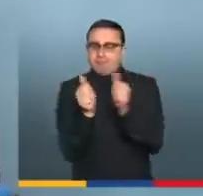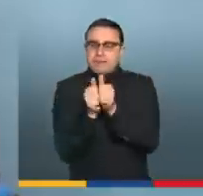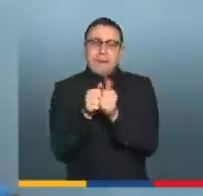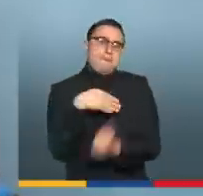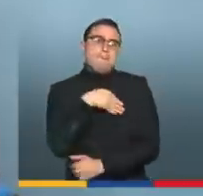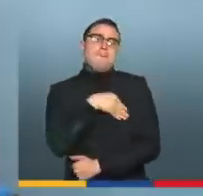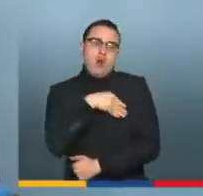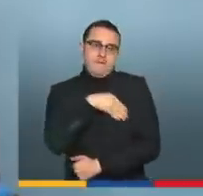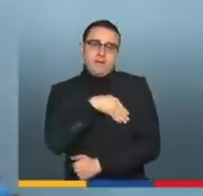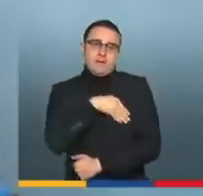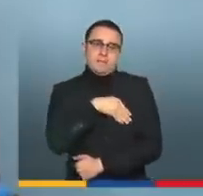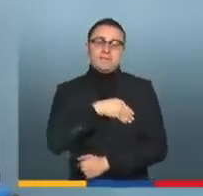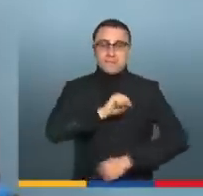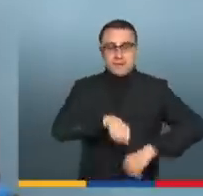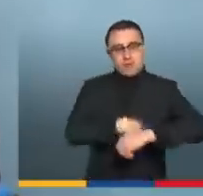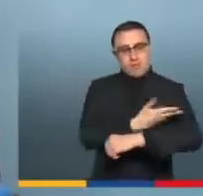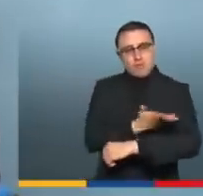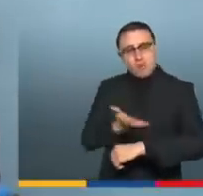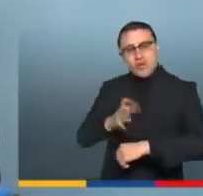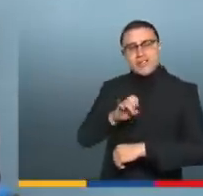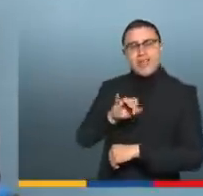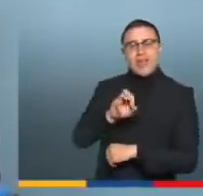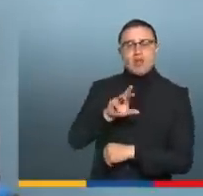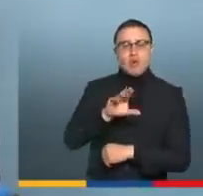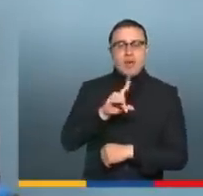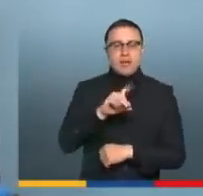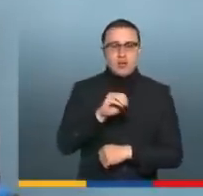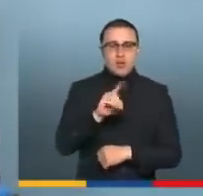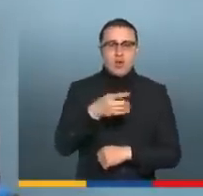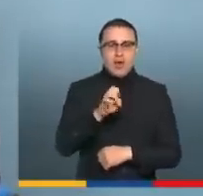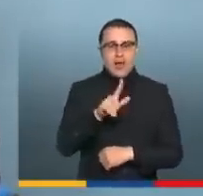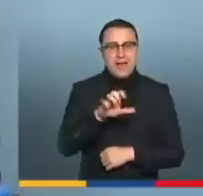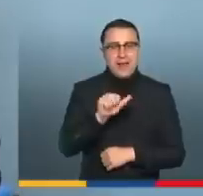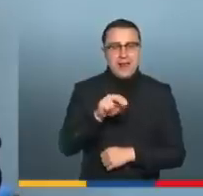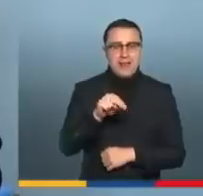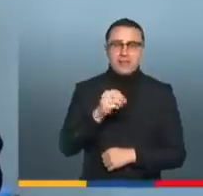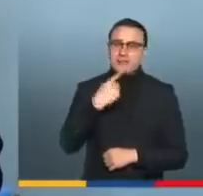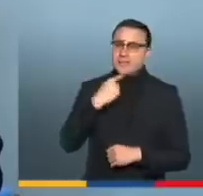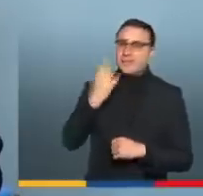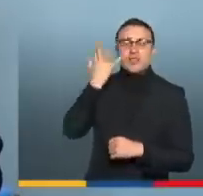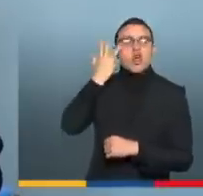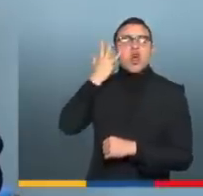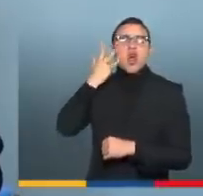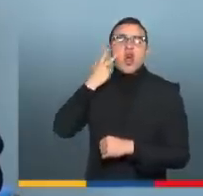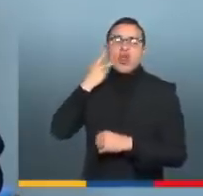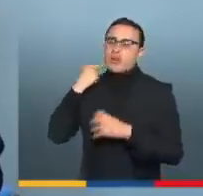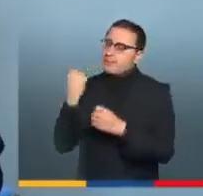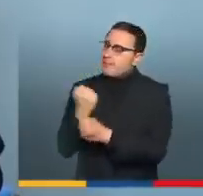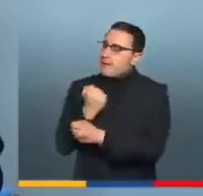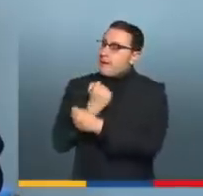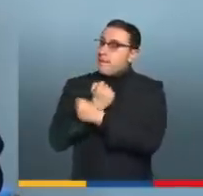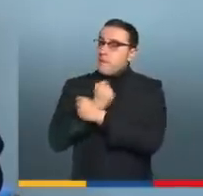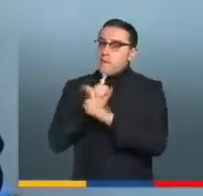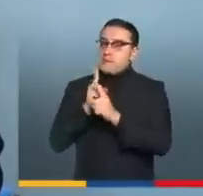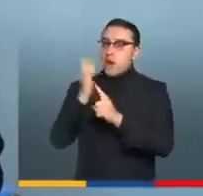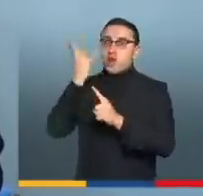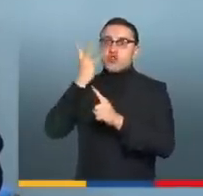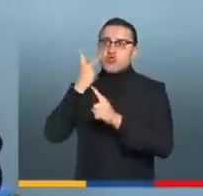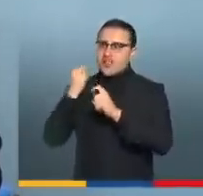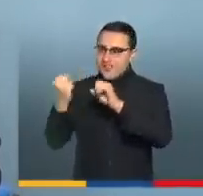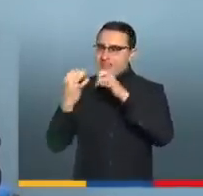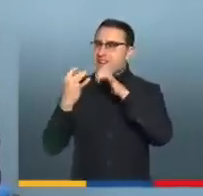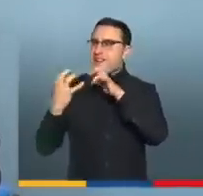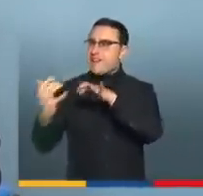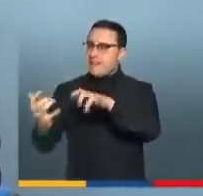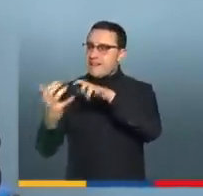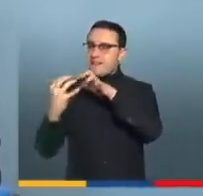Como dice el poeta Eduardo Galeano, eran días y noches de amor y de guerra. Por eso